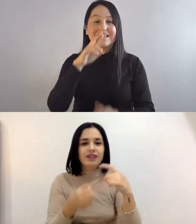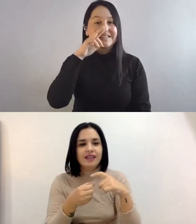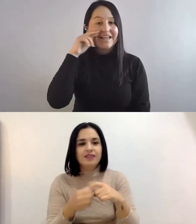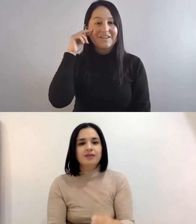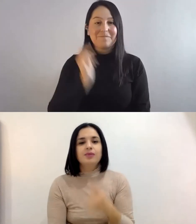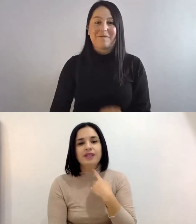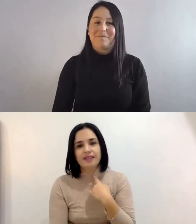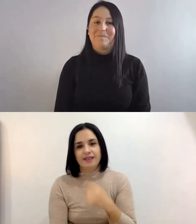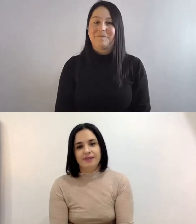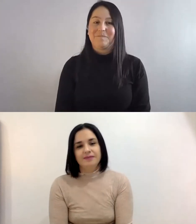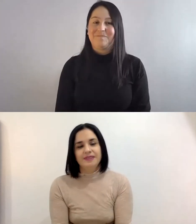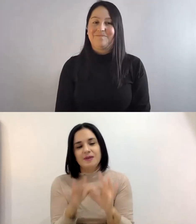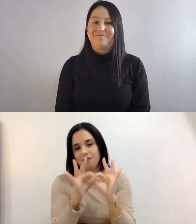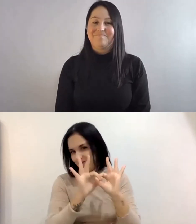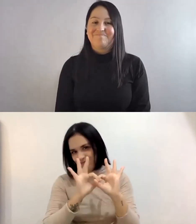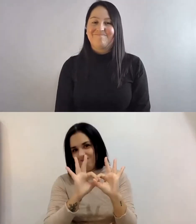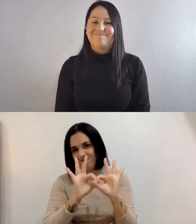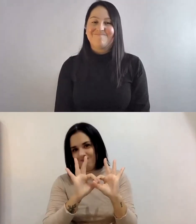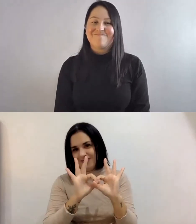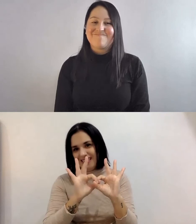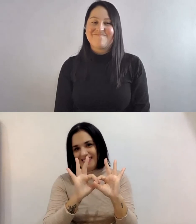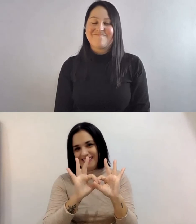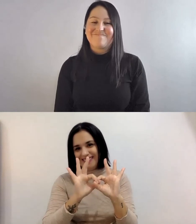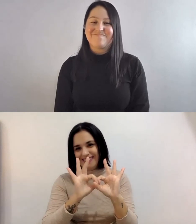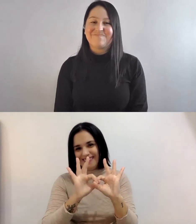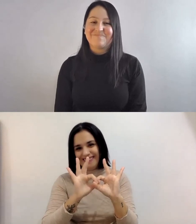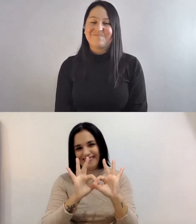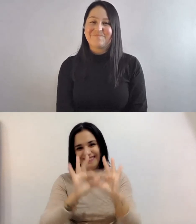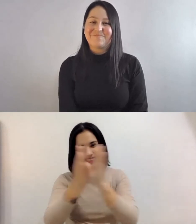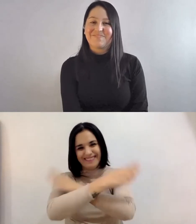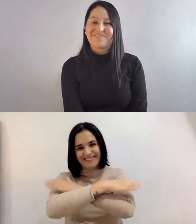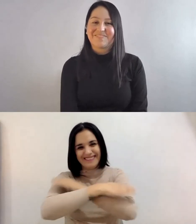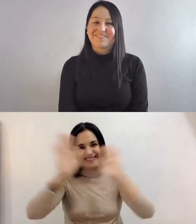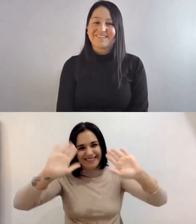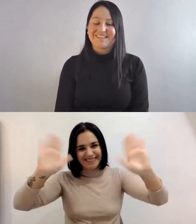se conectaron por el interés. Sí. Gracias. Gracias.